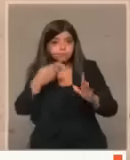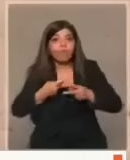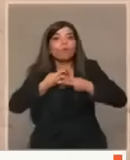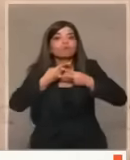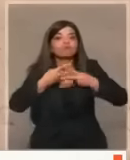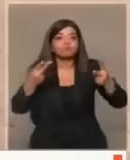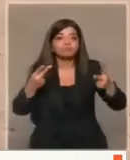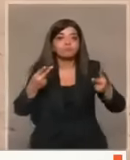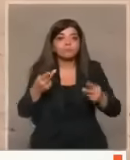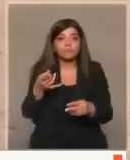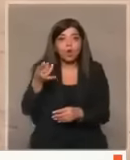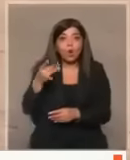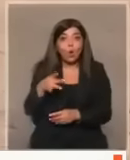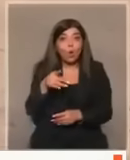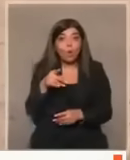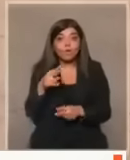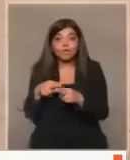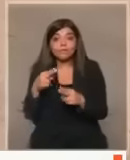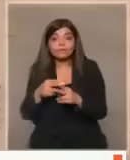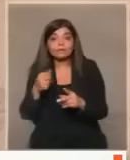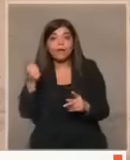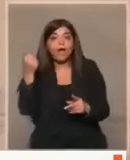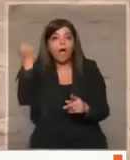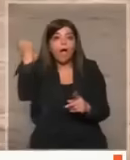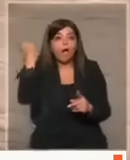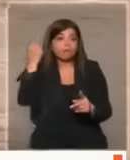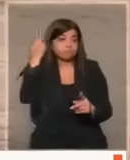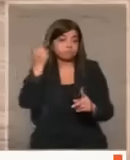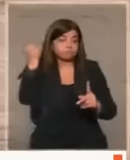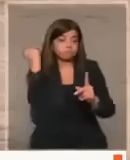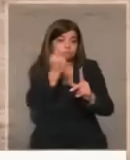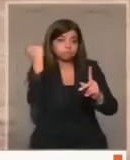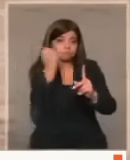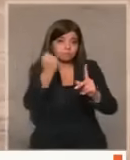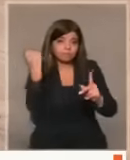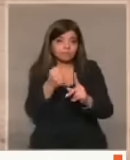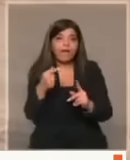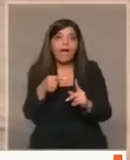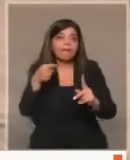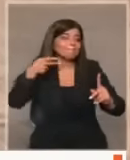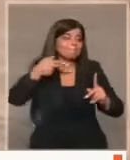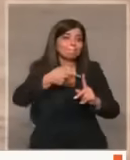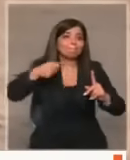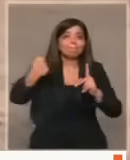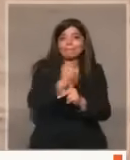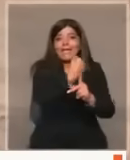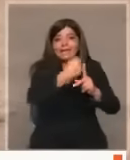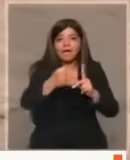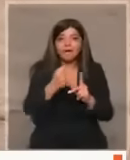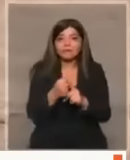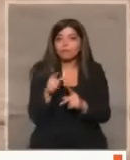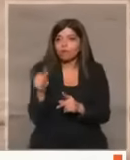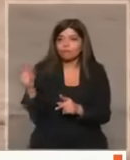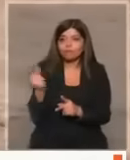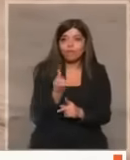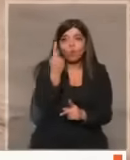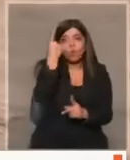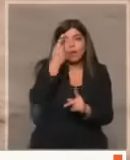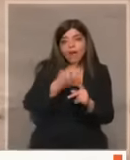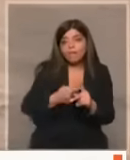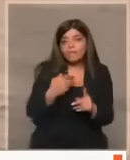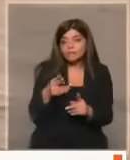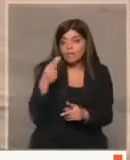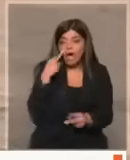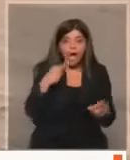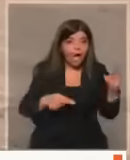que le hacían a él era pegarle con la pistola en la cabeza. Digo, muy poco viene por aquí, al mes vendrá una vez, a ver aquí, a